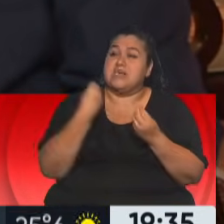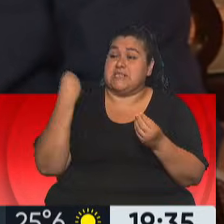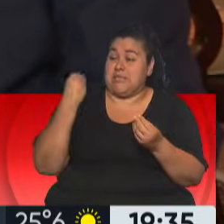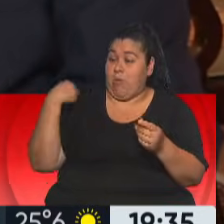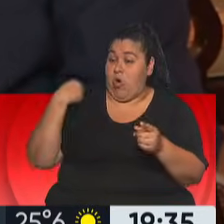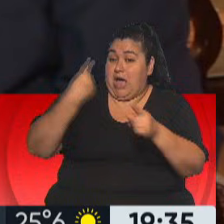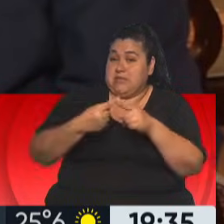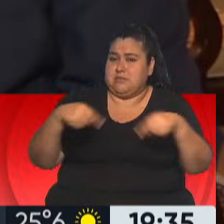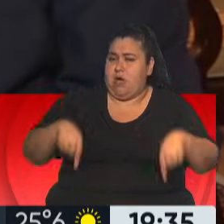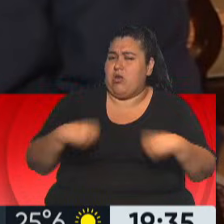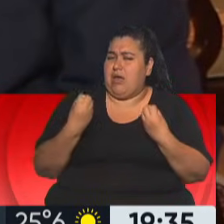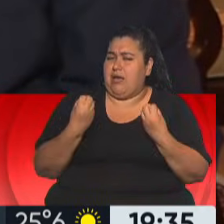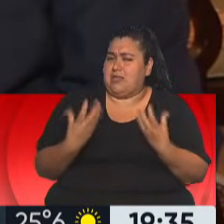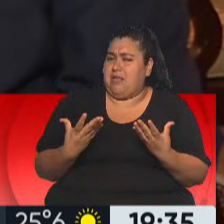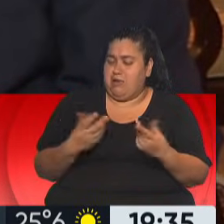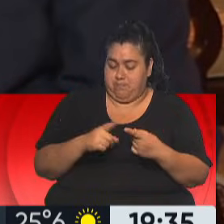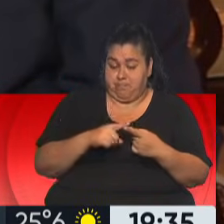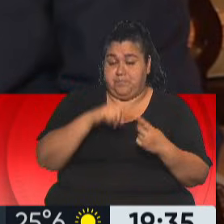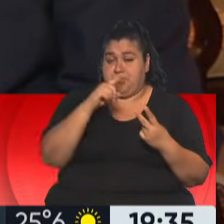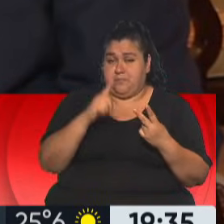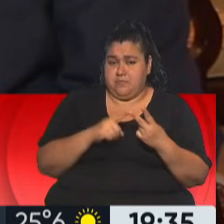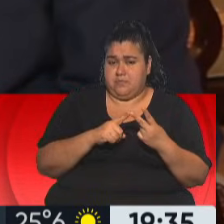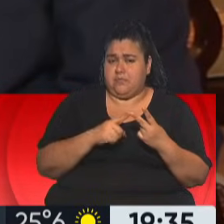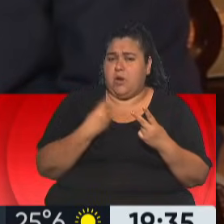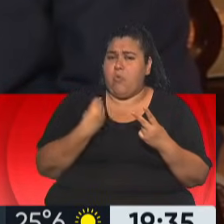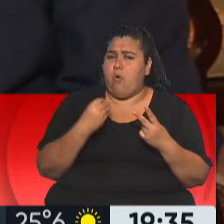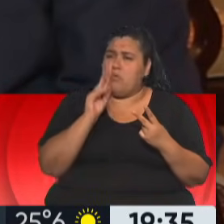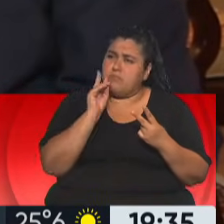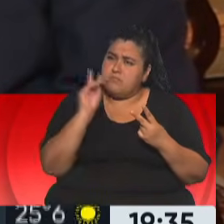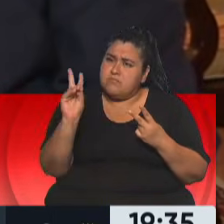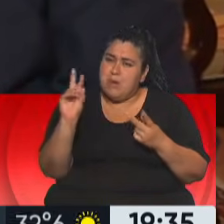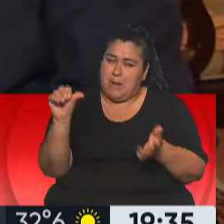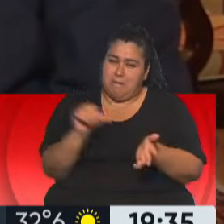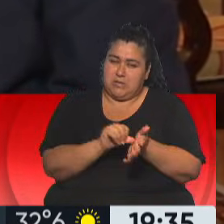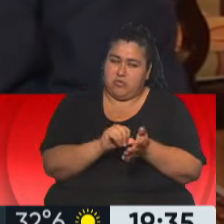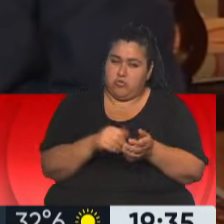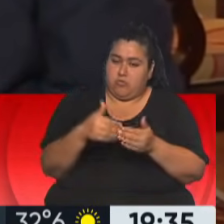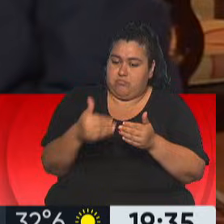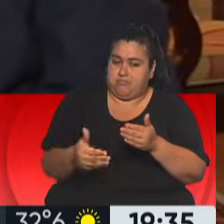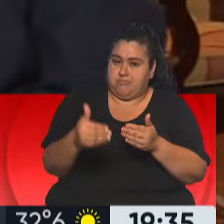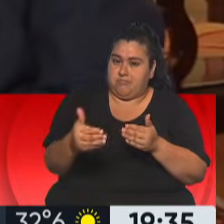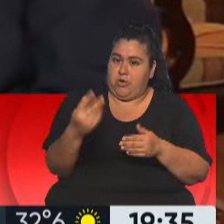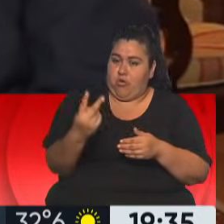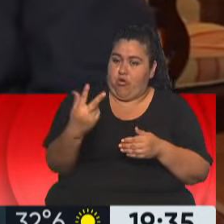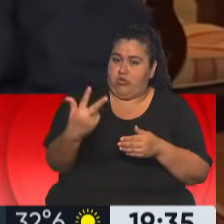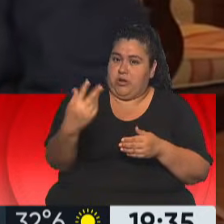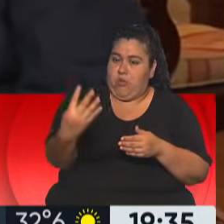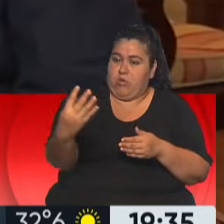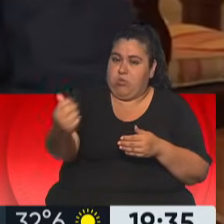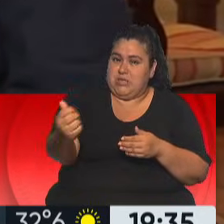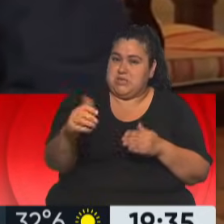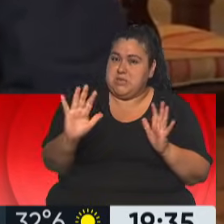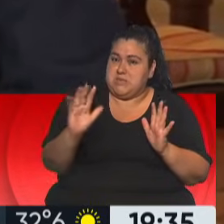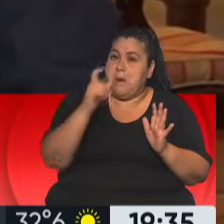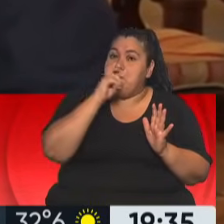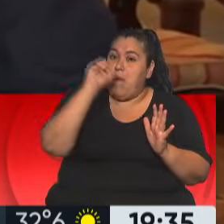este momento. Y la segunda pregunta sería, ¿cómo ves a Venezuela de acá a 2, 3, 4 meses sin Maduro? Bueno,